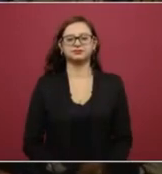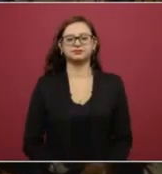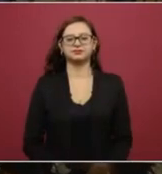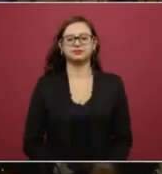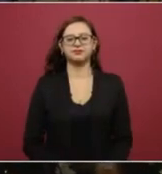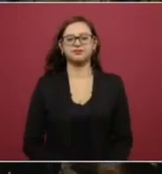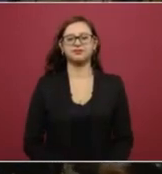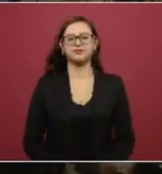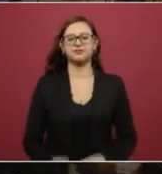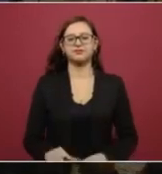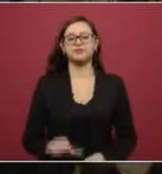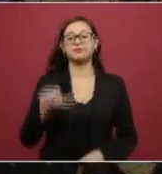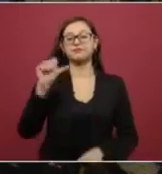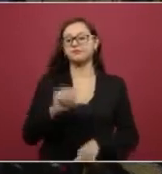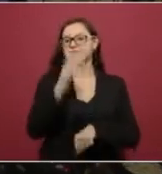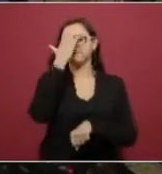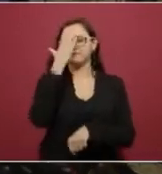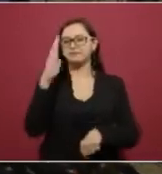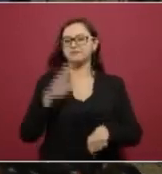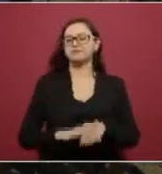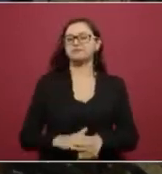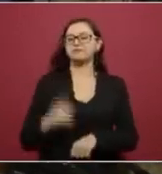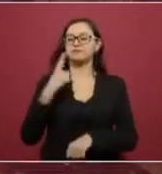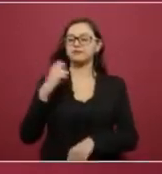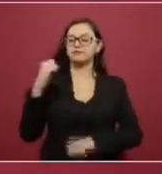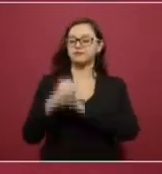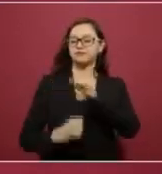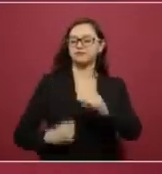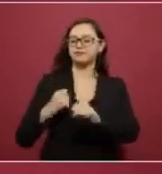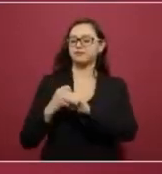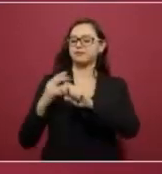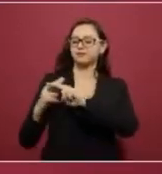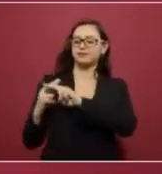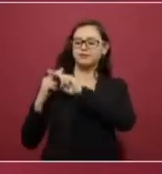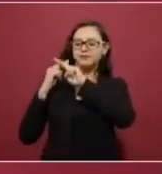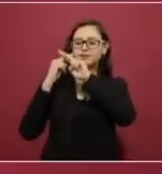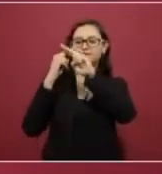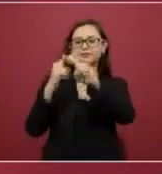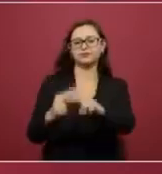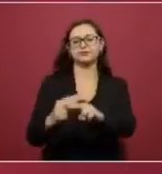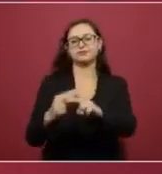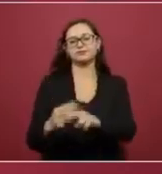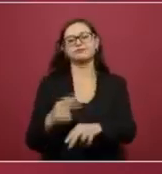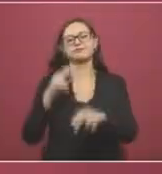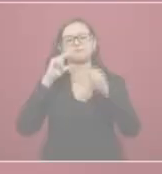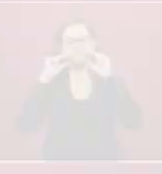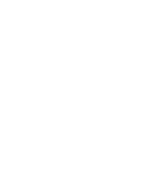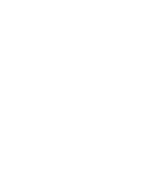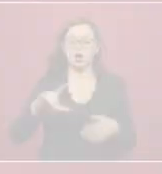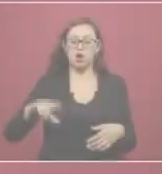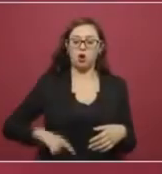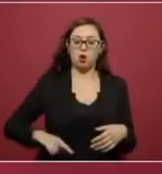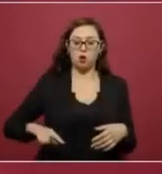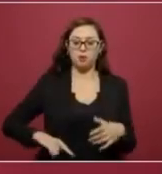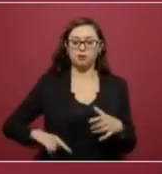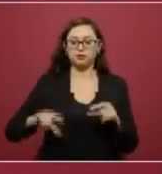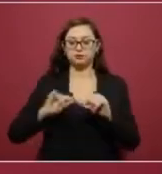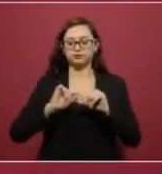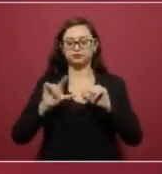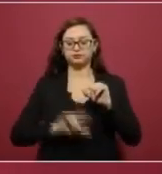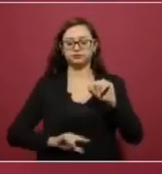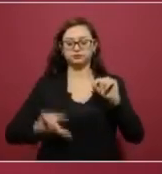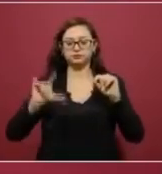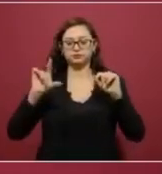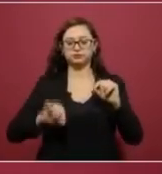el centenario luctuoso del asesinato de Emiliano Zapata Salazar. Ha